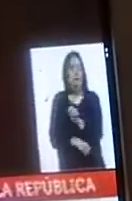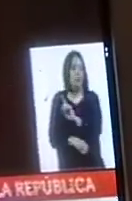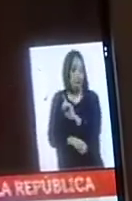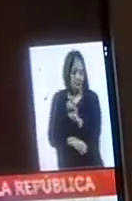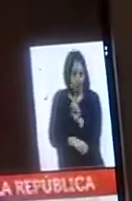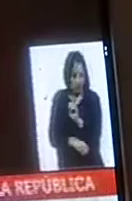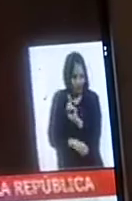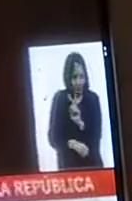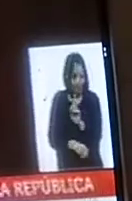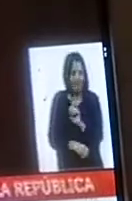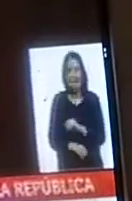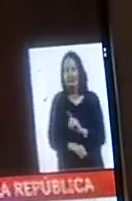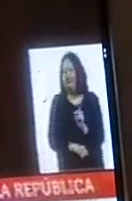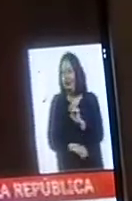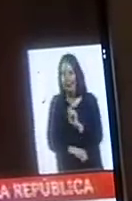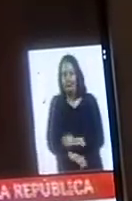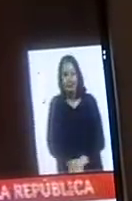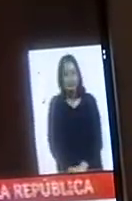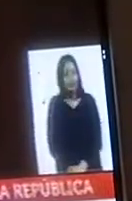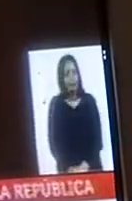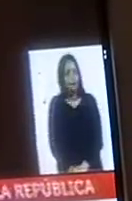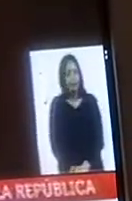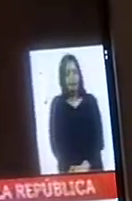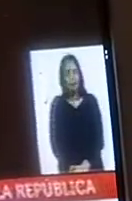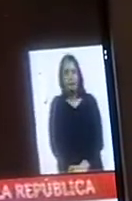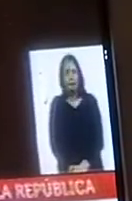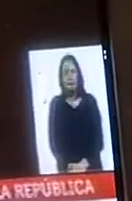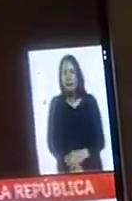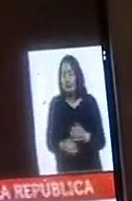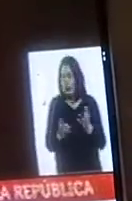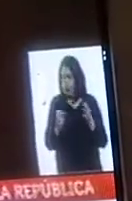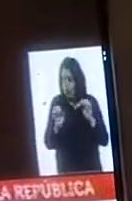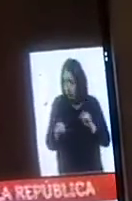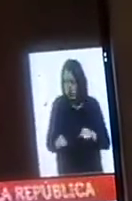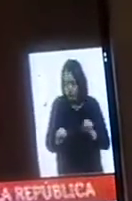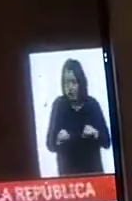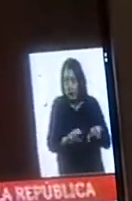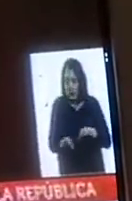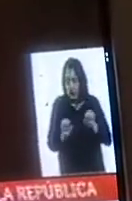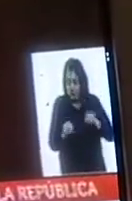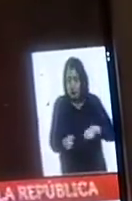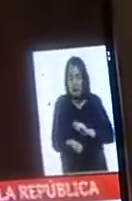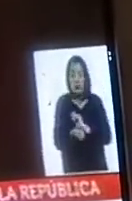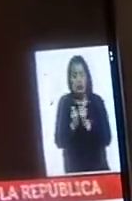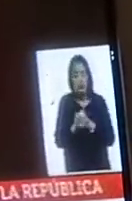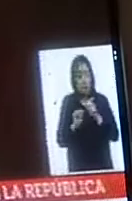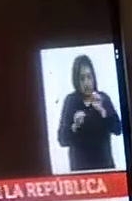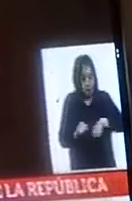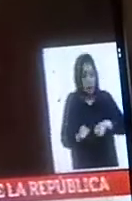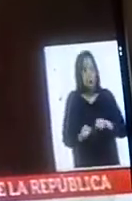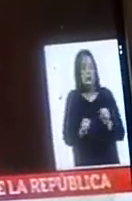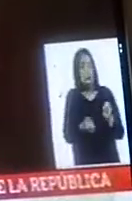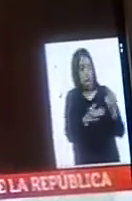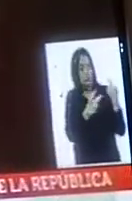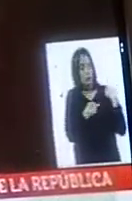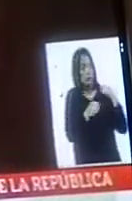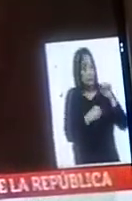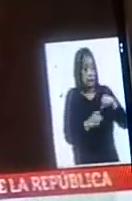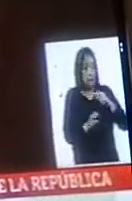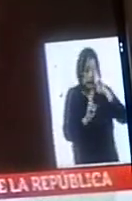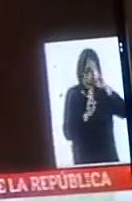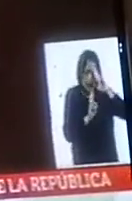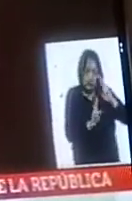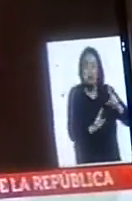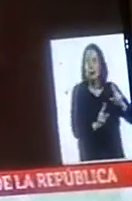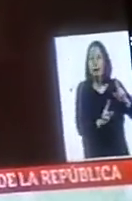no hagáis si es posible realizar estos cambios con responsabilidad respetando